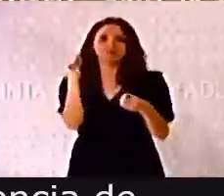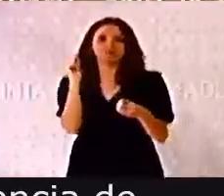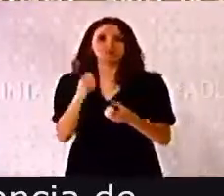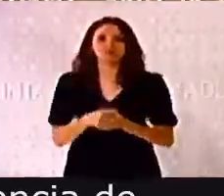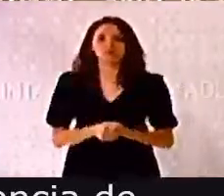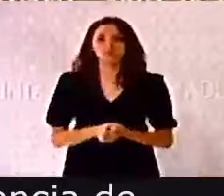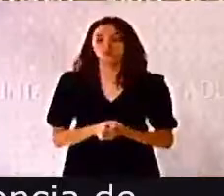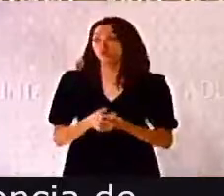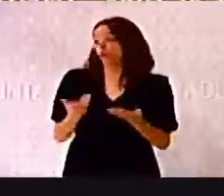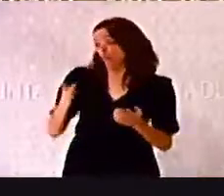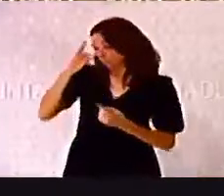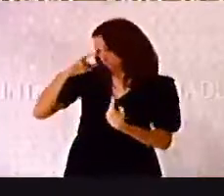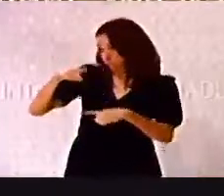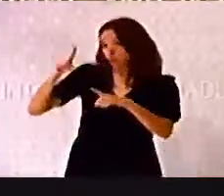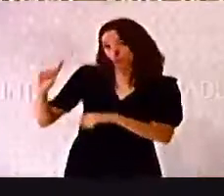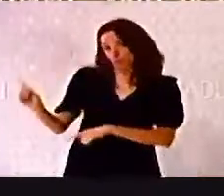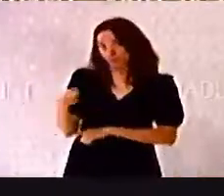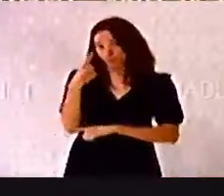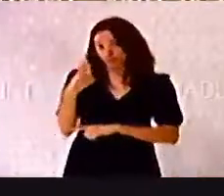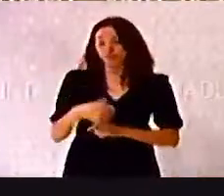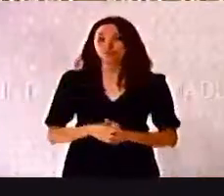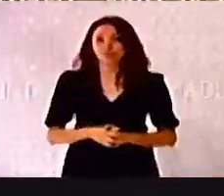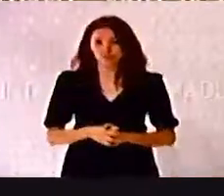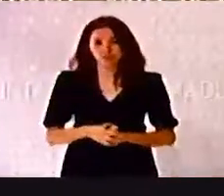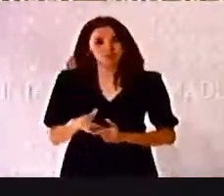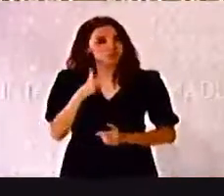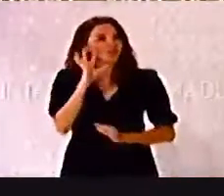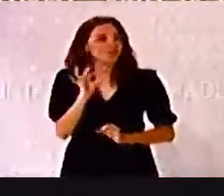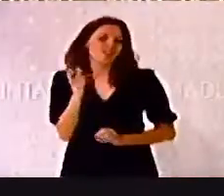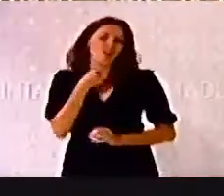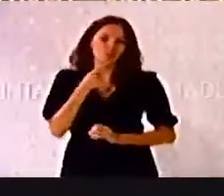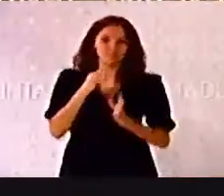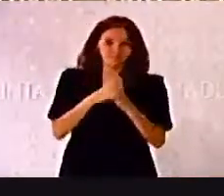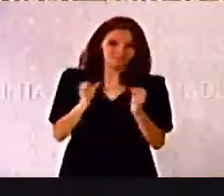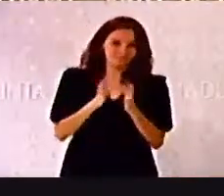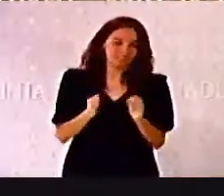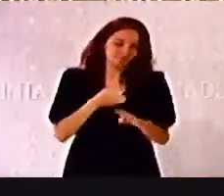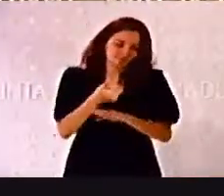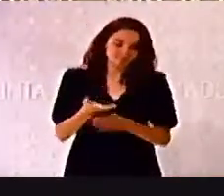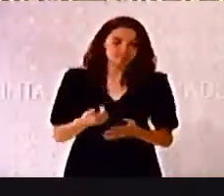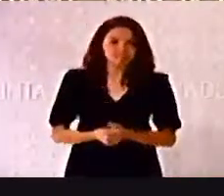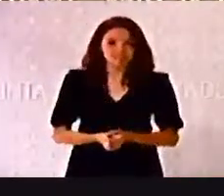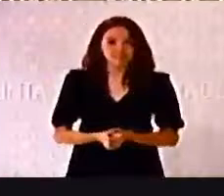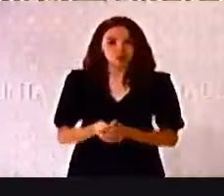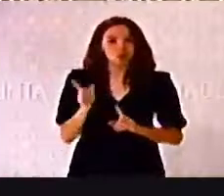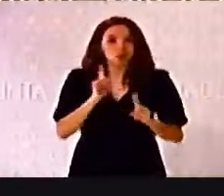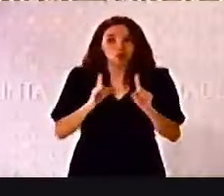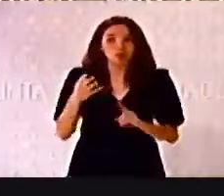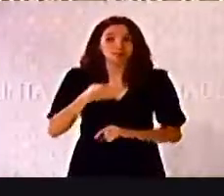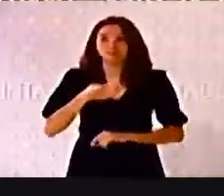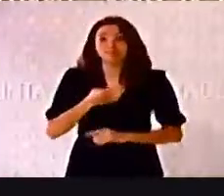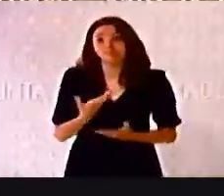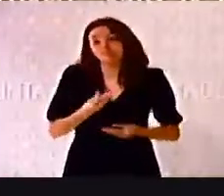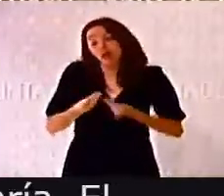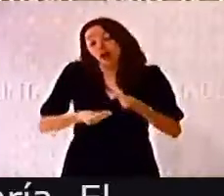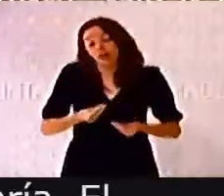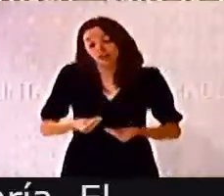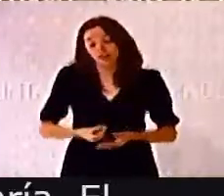Pues que vaya él entonces, que creo que es lo que le gustaría. El problema es que no puede ser. ¿Qué le vamos a hacer?